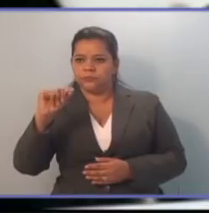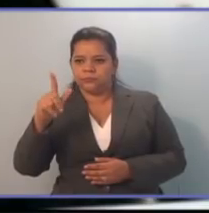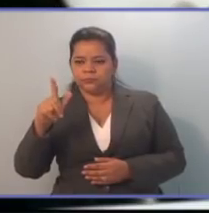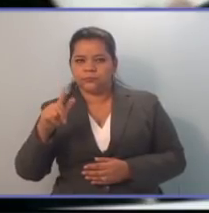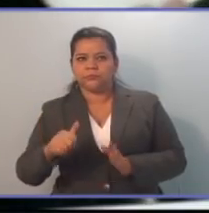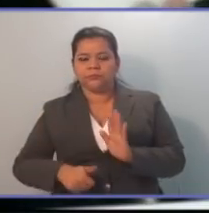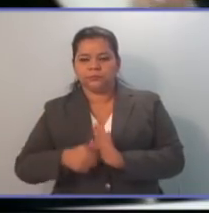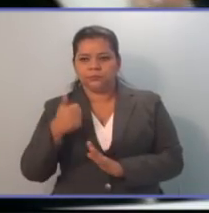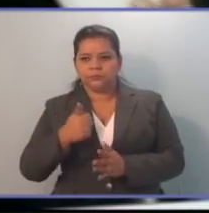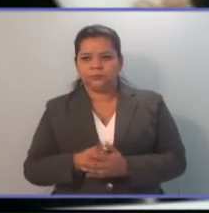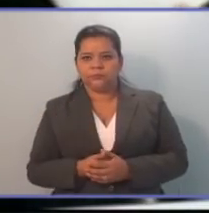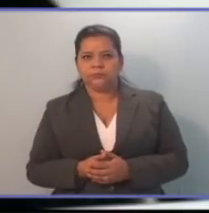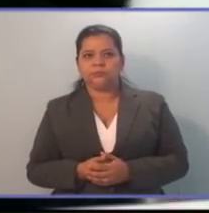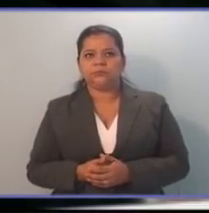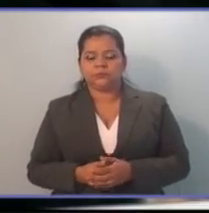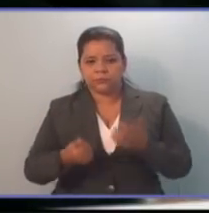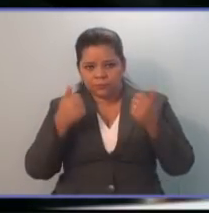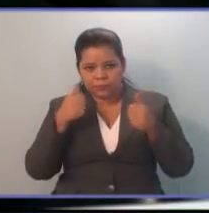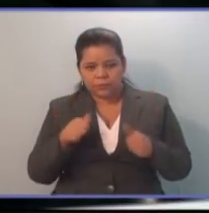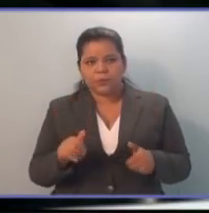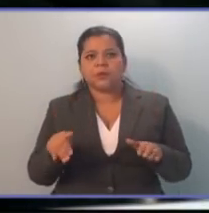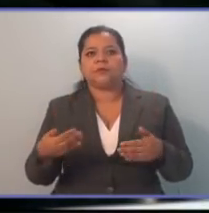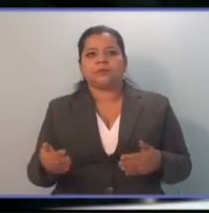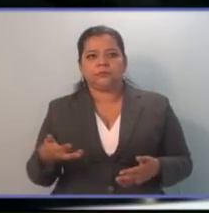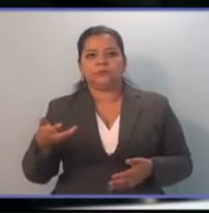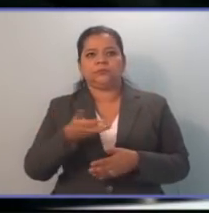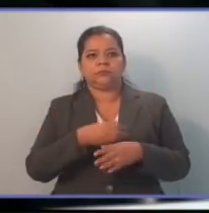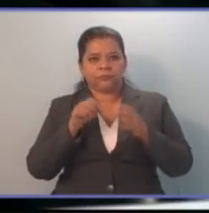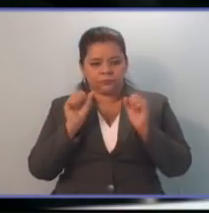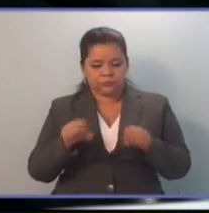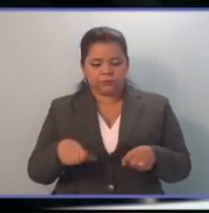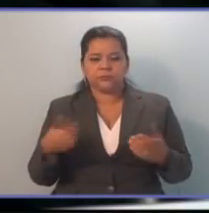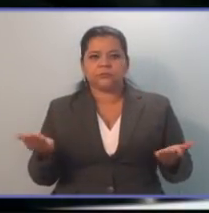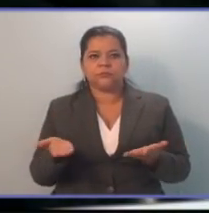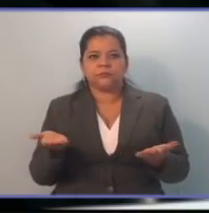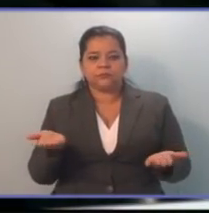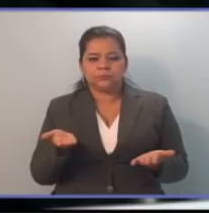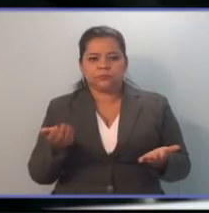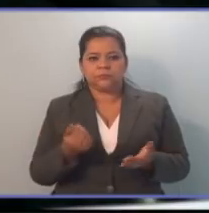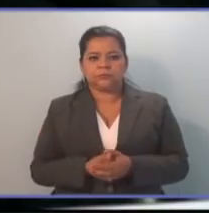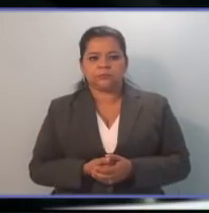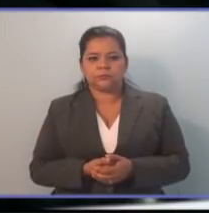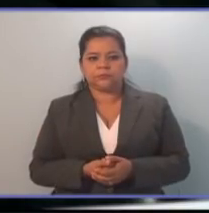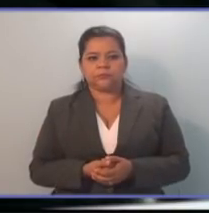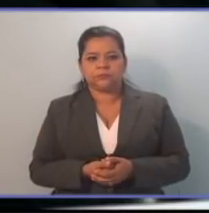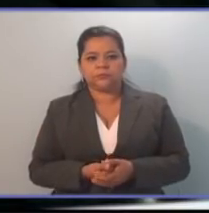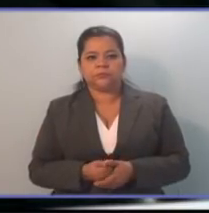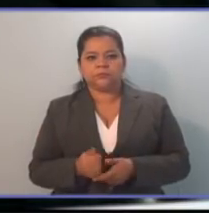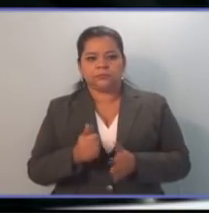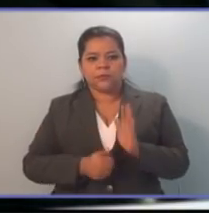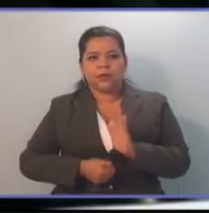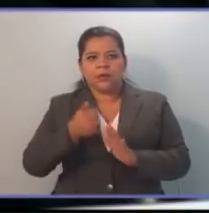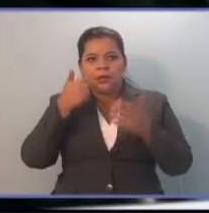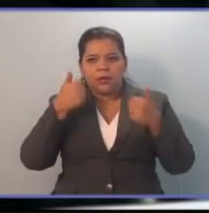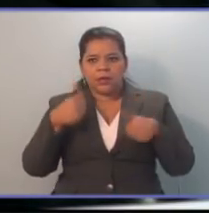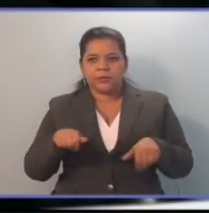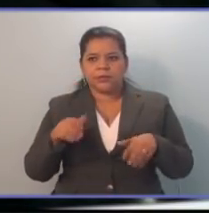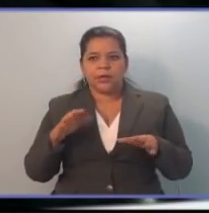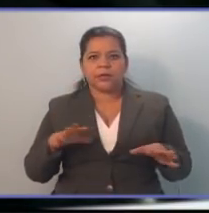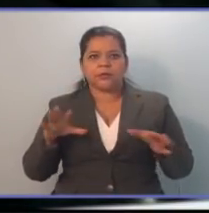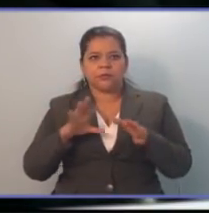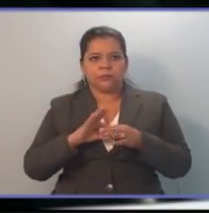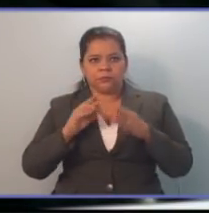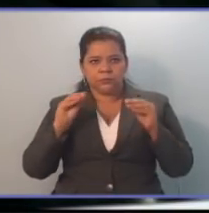la Corte Suprema de Justicia. Tampoco la podemos hacer. Hay otra pregunta de